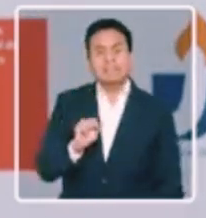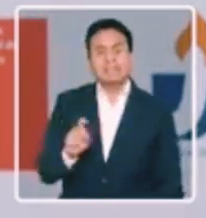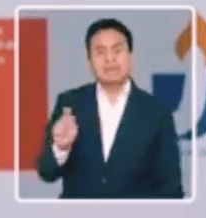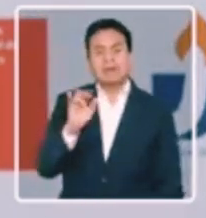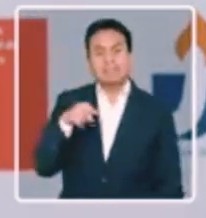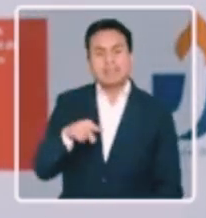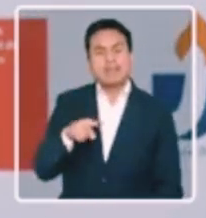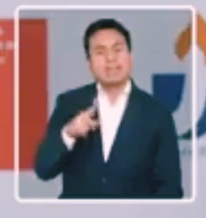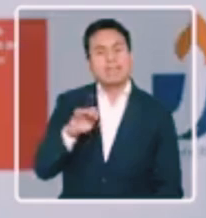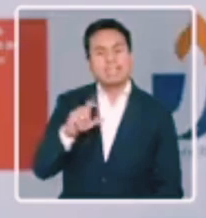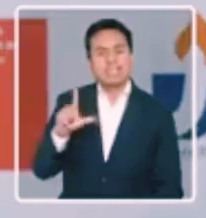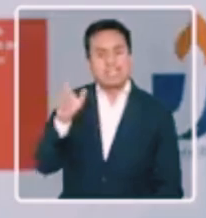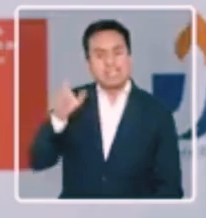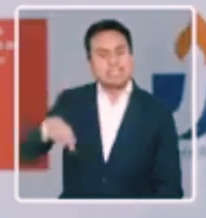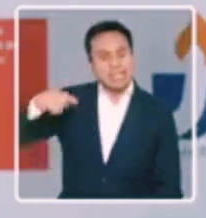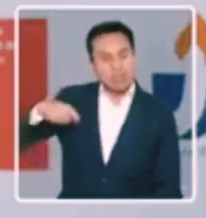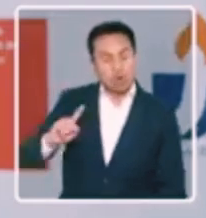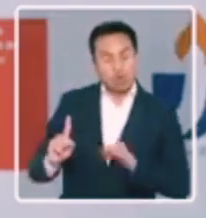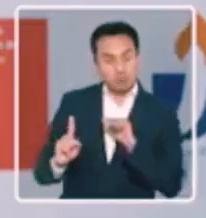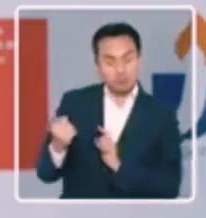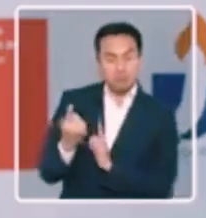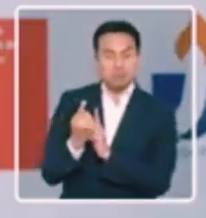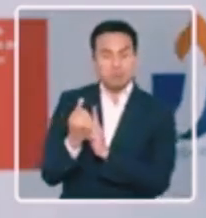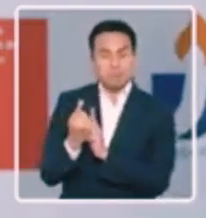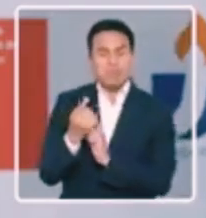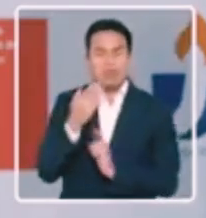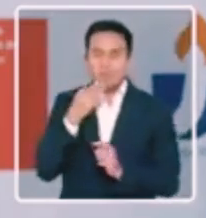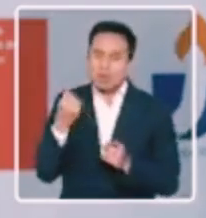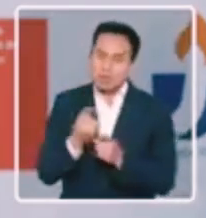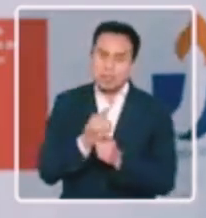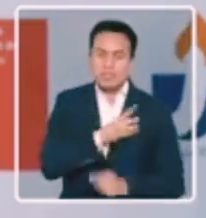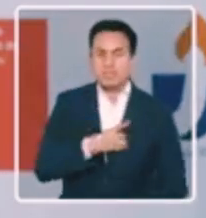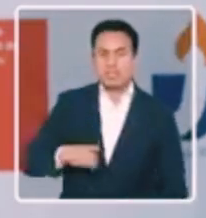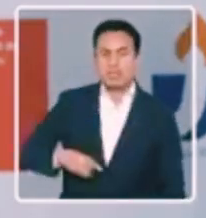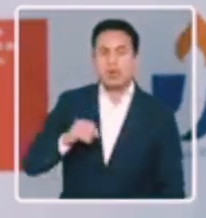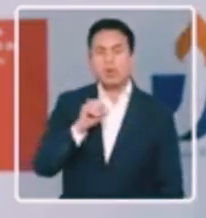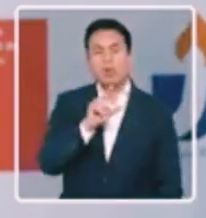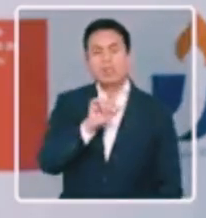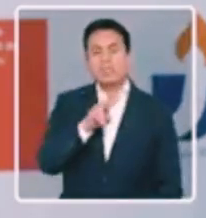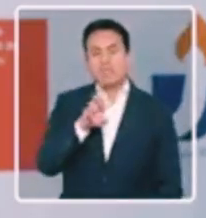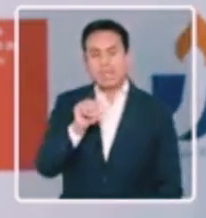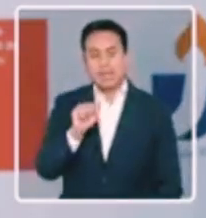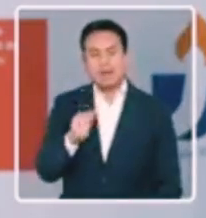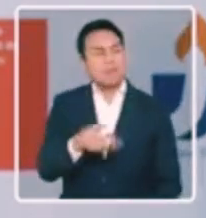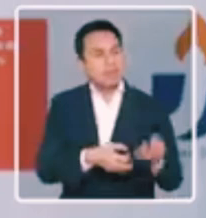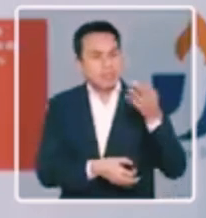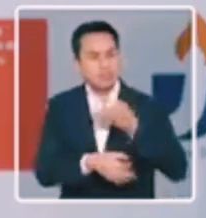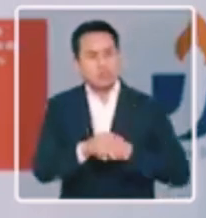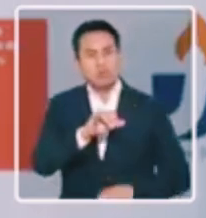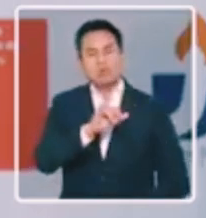keitel el senador Sebastián keitel también lo he conversado con la diputada Erica Olivera me lo planteó